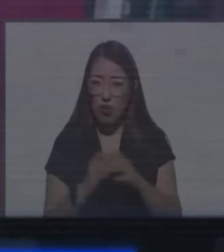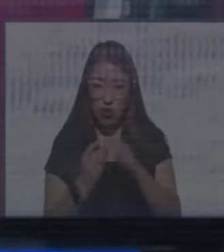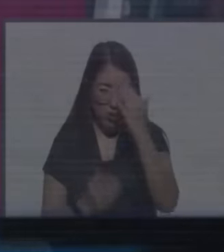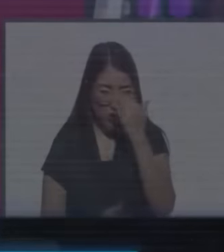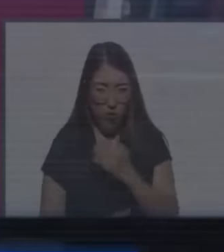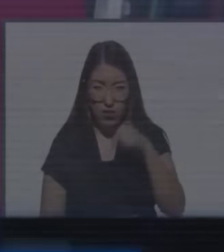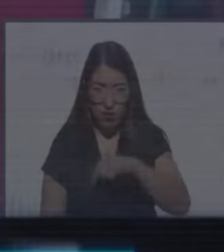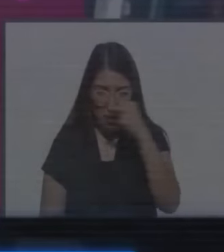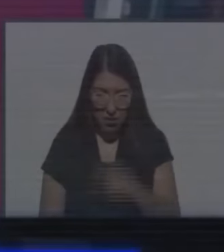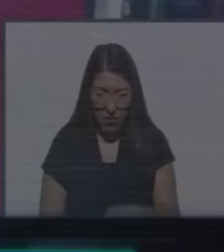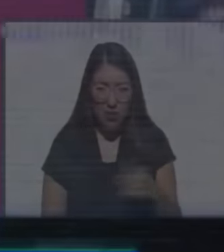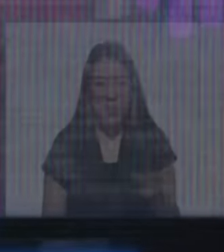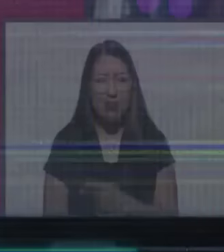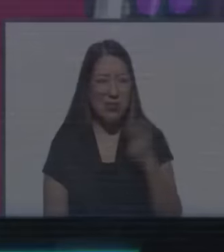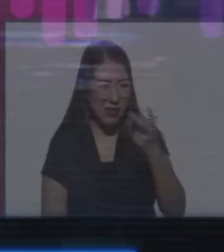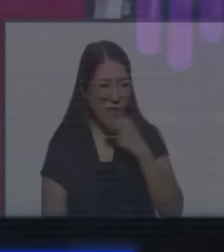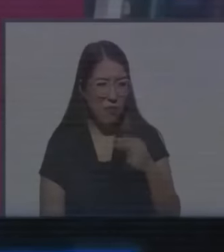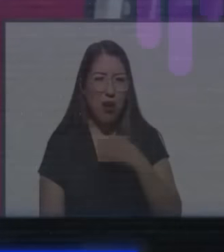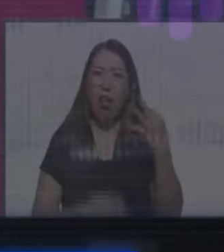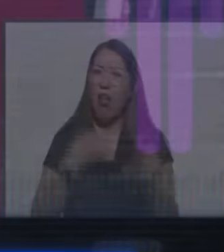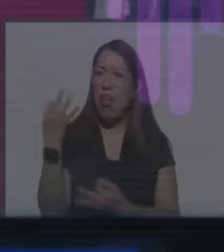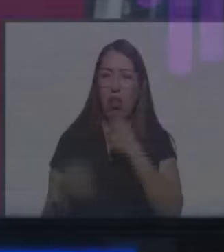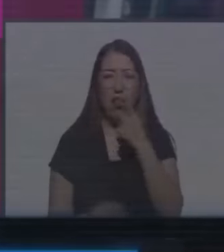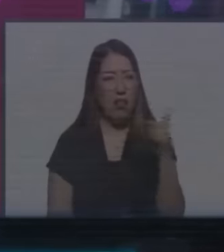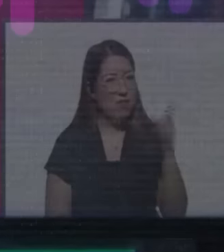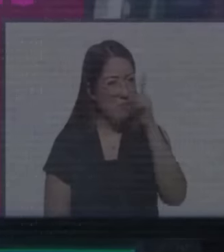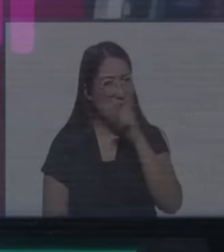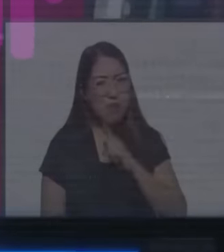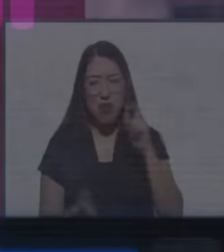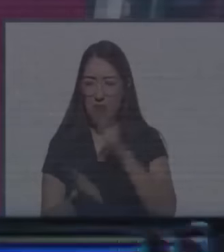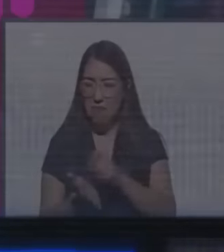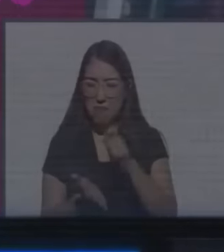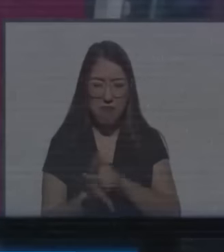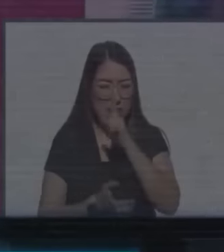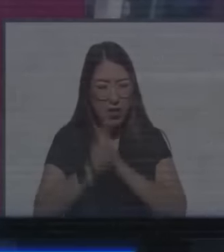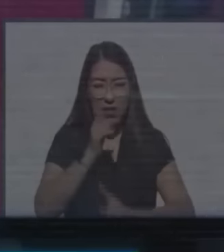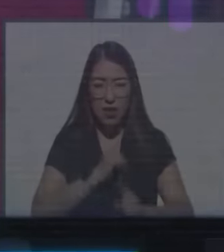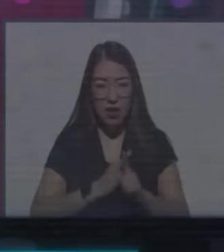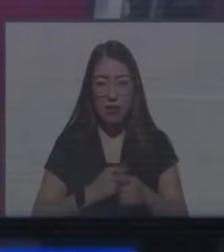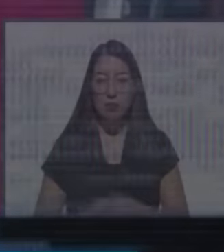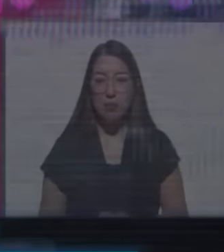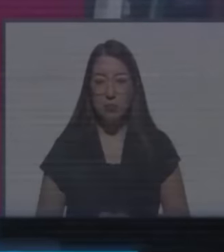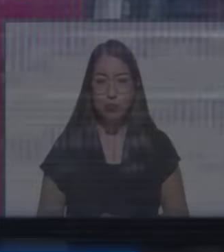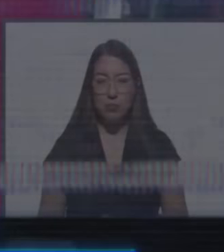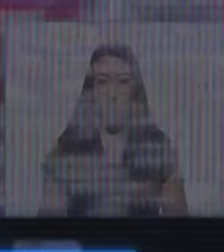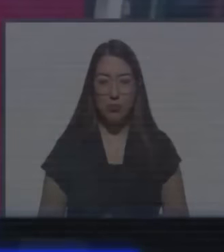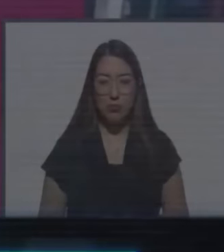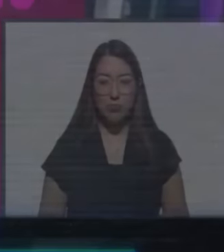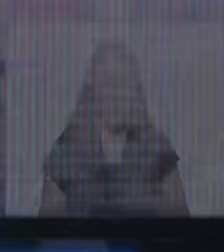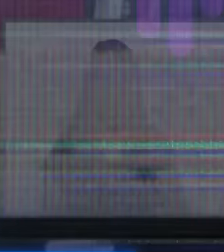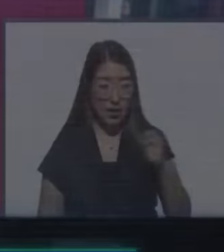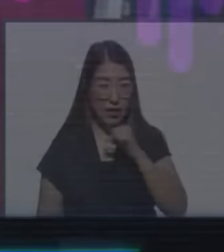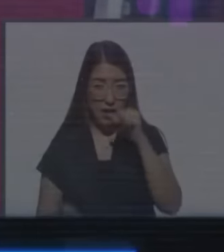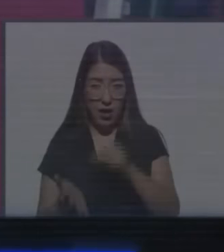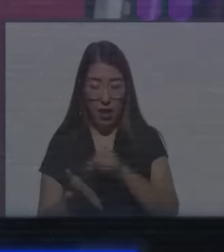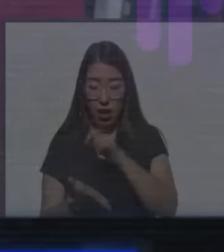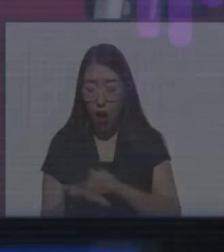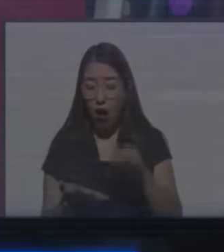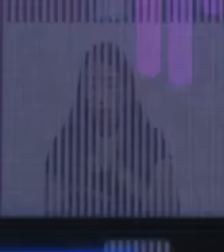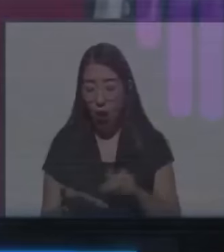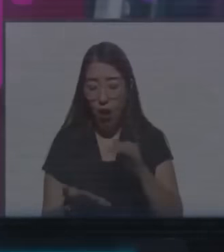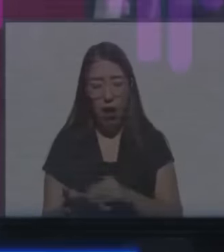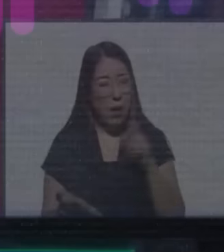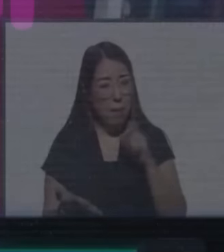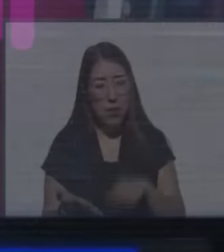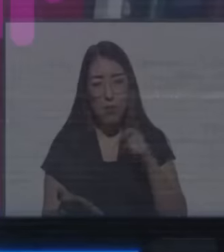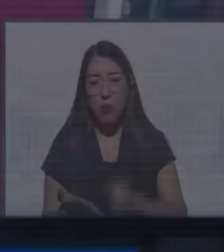está pintando? Uh-huh. La verdad es que eso es una carta muy tramposa, muy mentirosa. Son 5 cuartillas. Mira, si eso va a leer, es lo mismo que repitió,